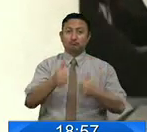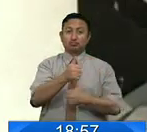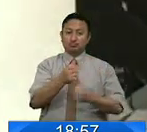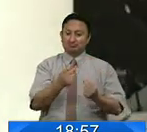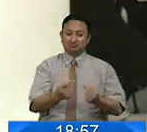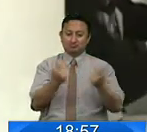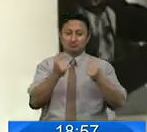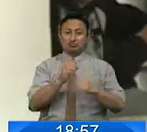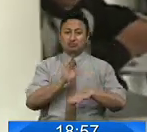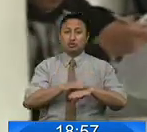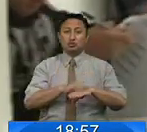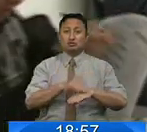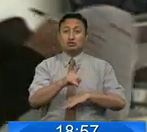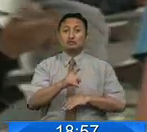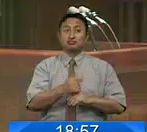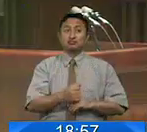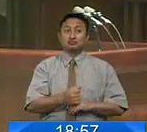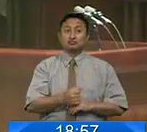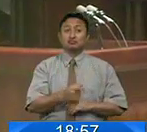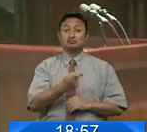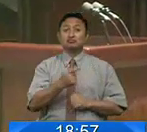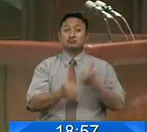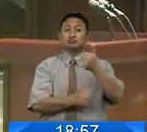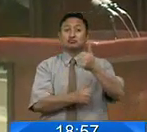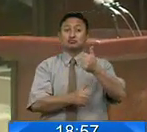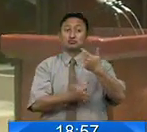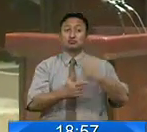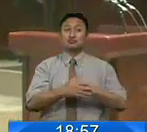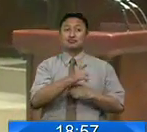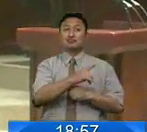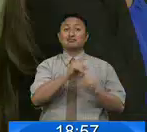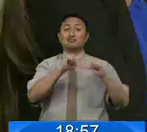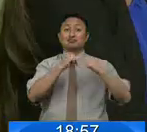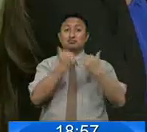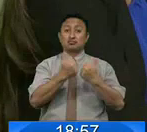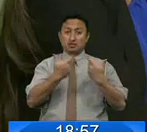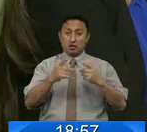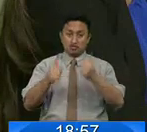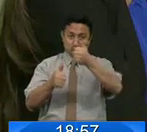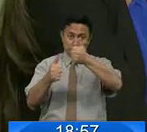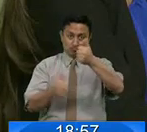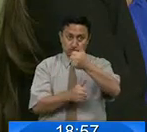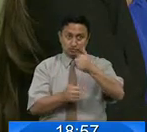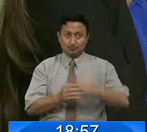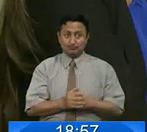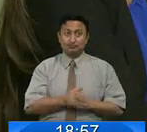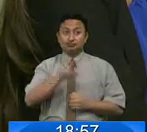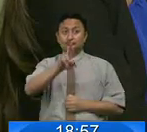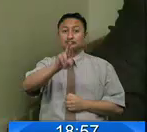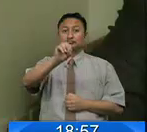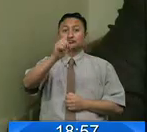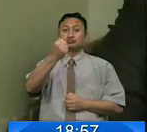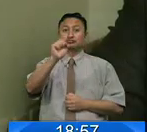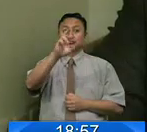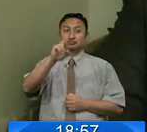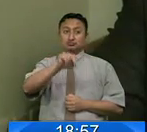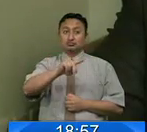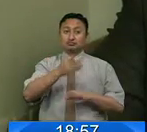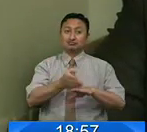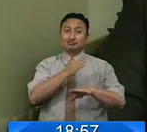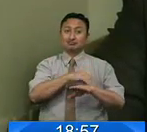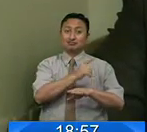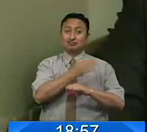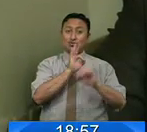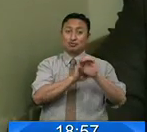ser inmediata puesto que ya fueron posicionados como alternos en el seno de legislativo ante ellos rosero quien ya fue parte del primer consejo y